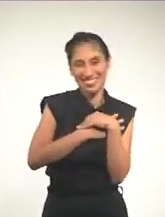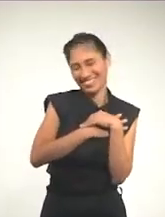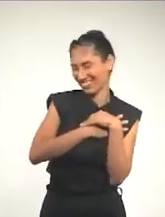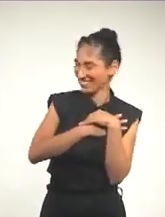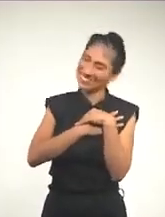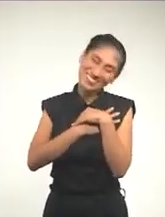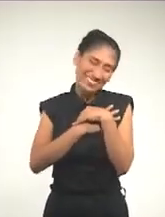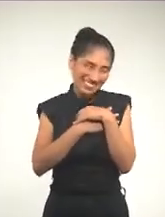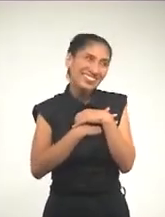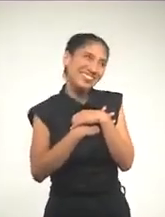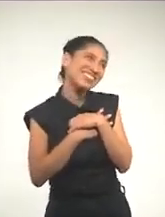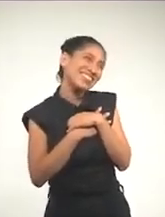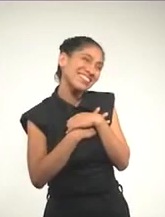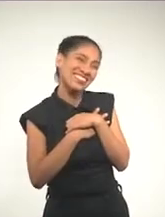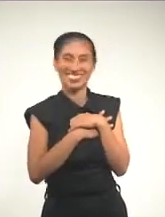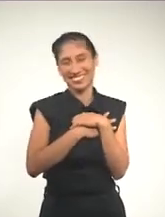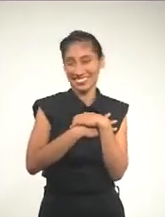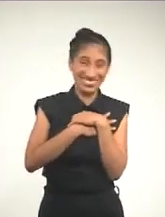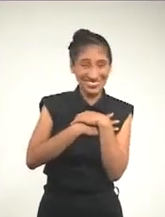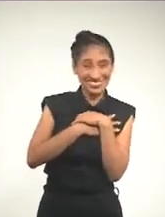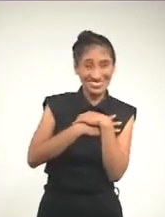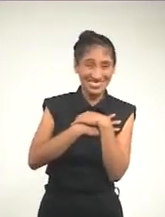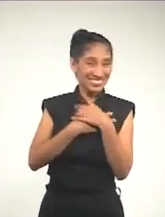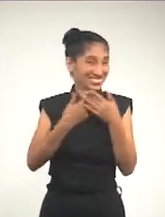Ay, está bien.